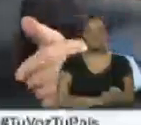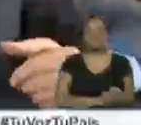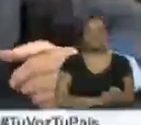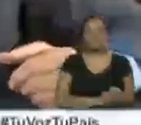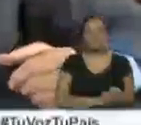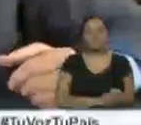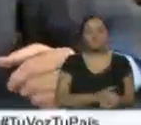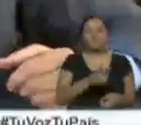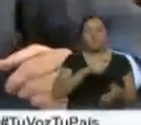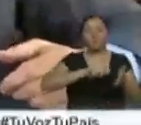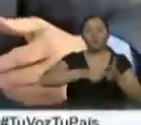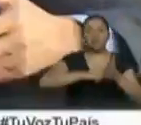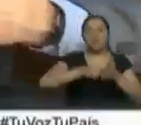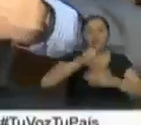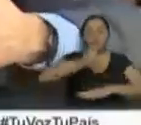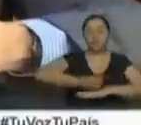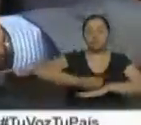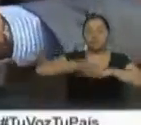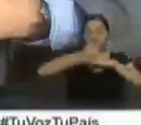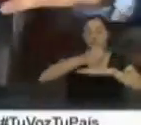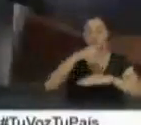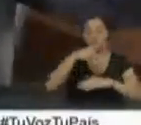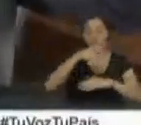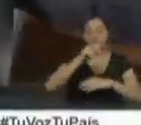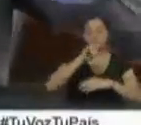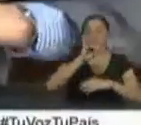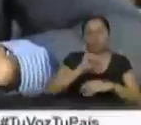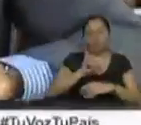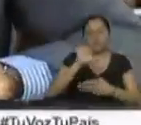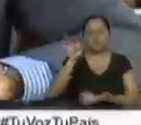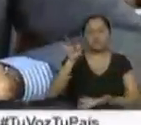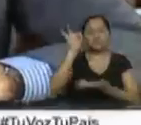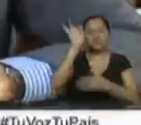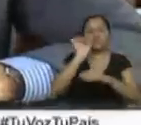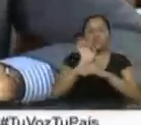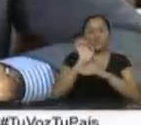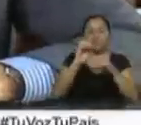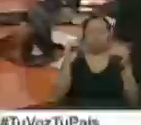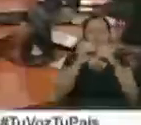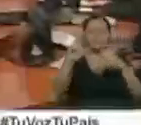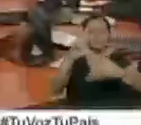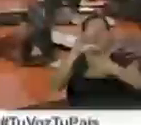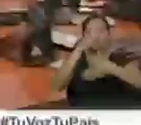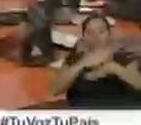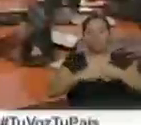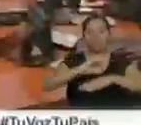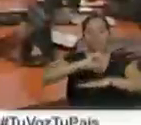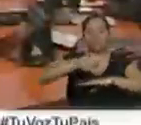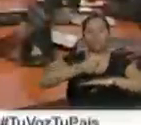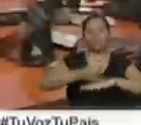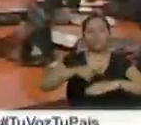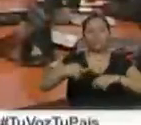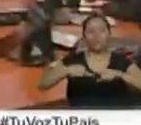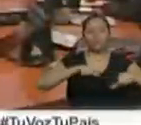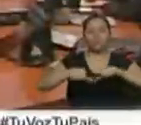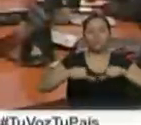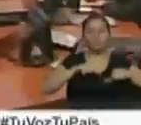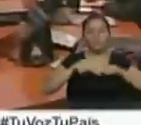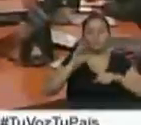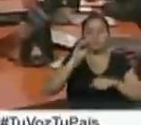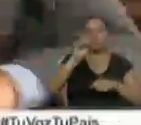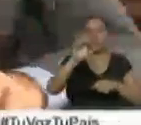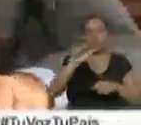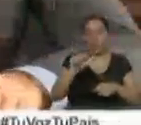El titular de la Contraloría General del Estado, Carlos Polit, representa a Ecuador y América Latina en la Junta de Auditores de la Organización de